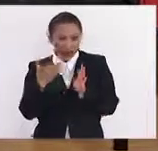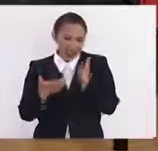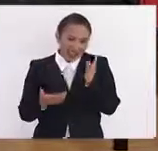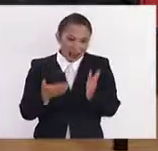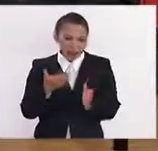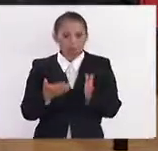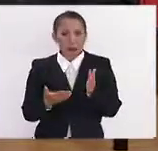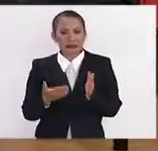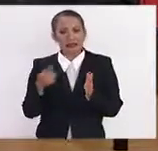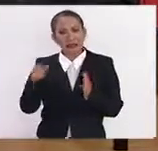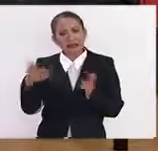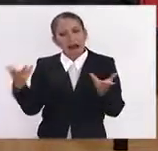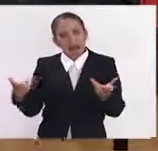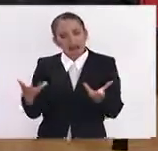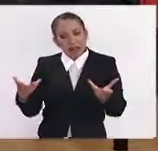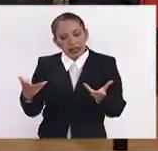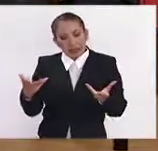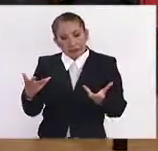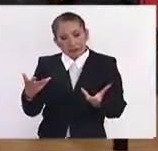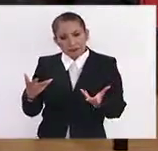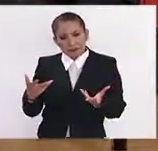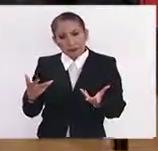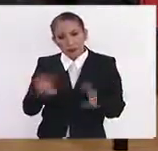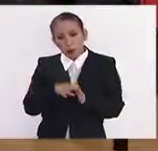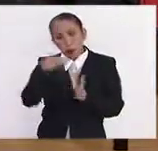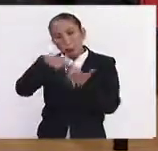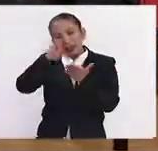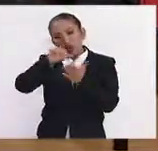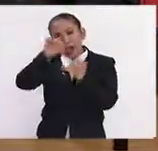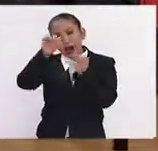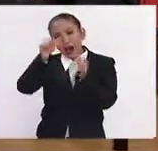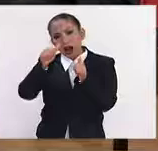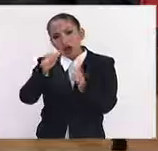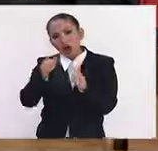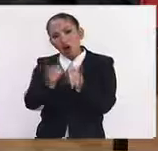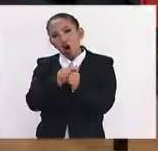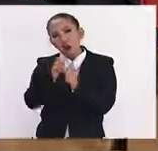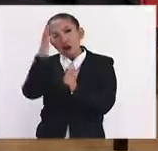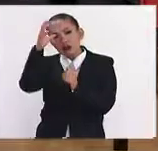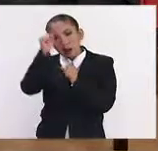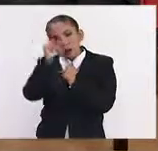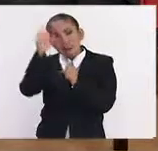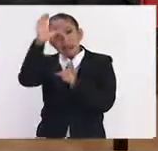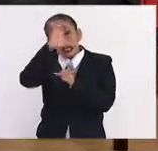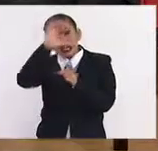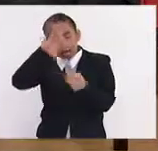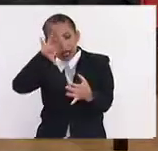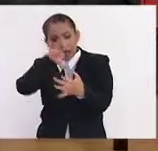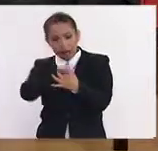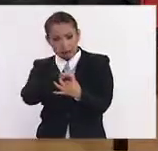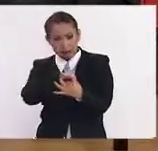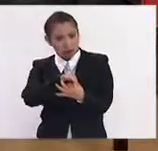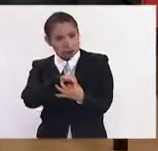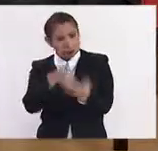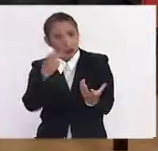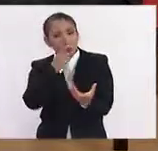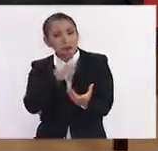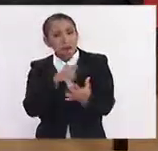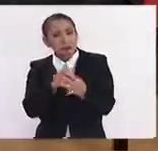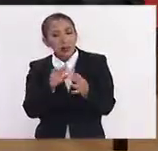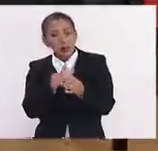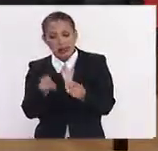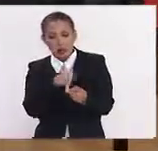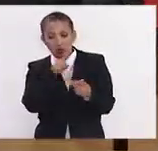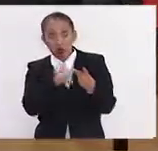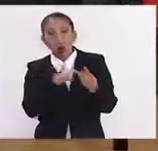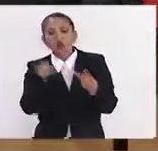veces generar una pintura artística con conceptos científicos. Para empezar, que nos digas eso, y en